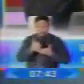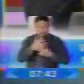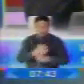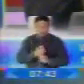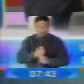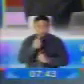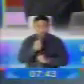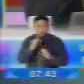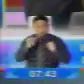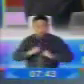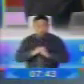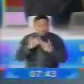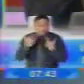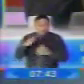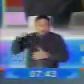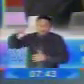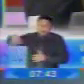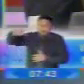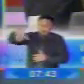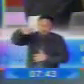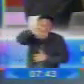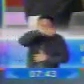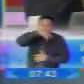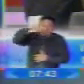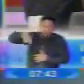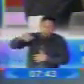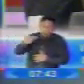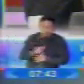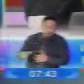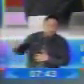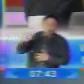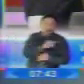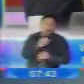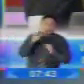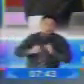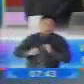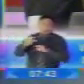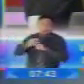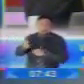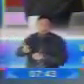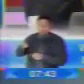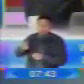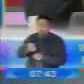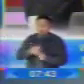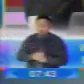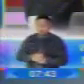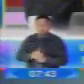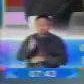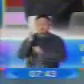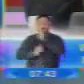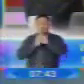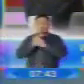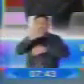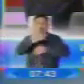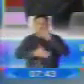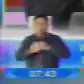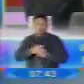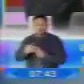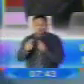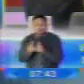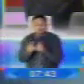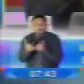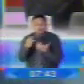asegura de que cualquier provincia del país se tenga las mismas posibilidades de acceder a estos fondos, con un jurado internacional que evalúa la calidad de